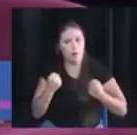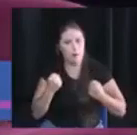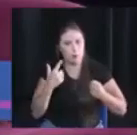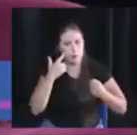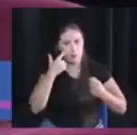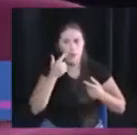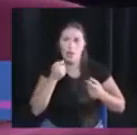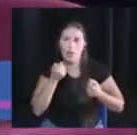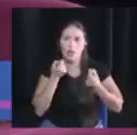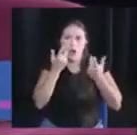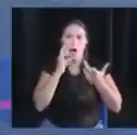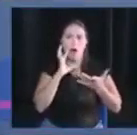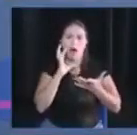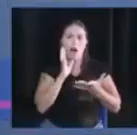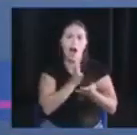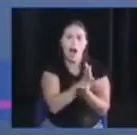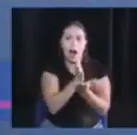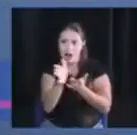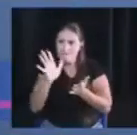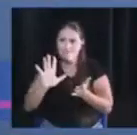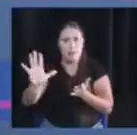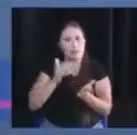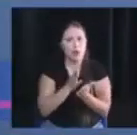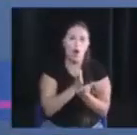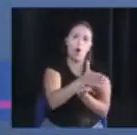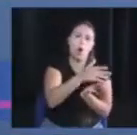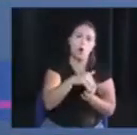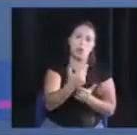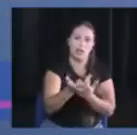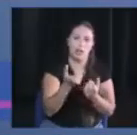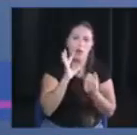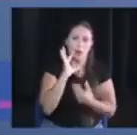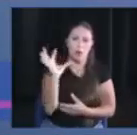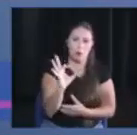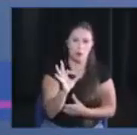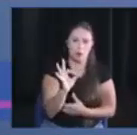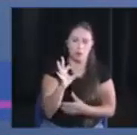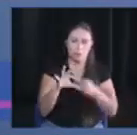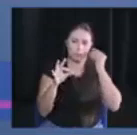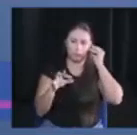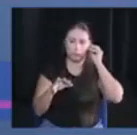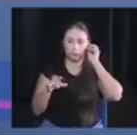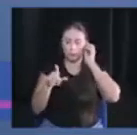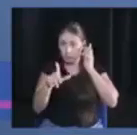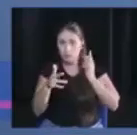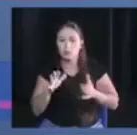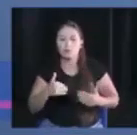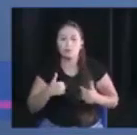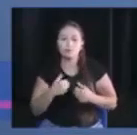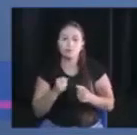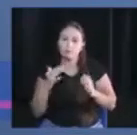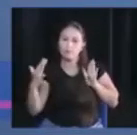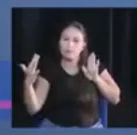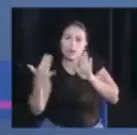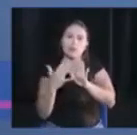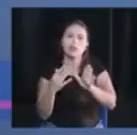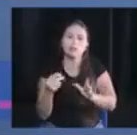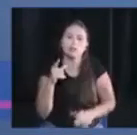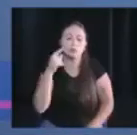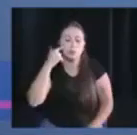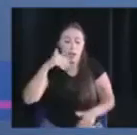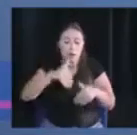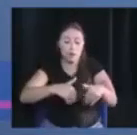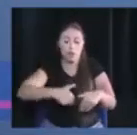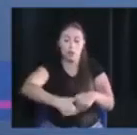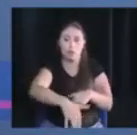una alternativa, como siempre. Y en esa parte de pararlos, en esa, ¿qué papel juega para vos este